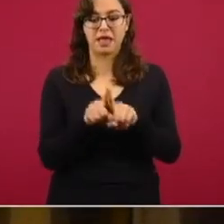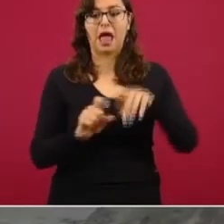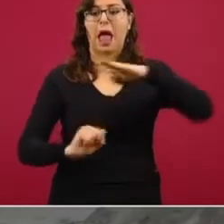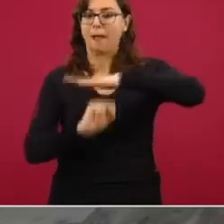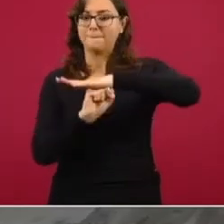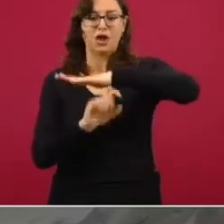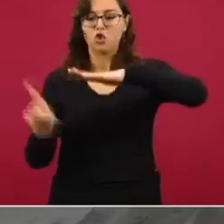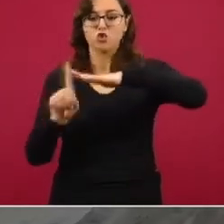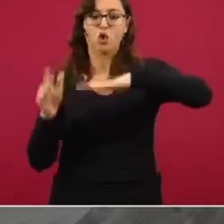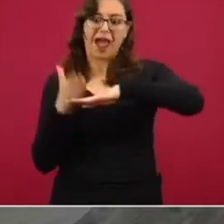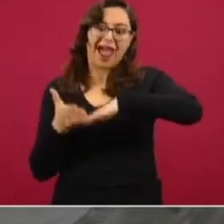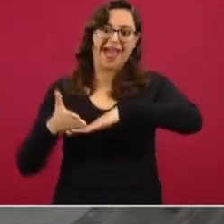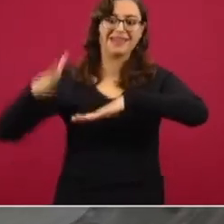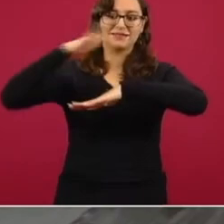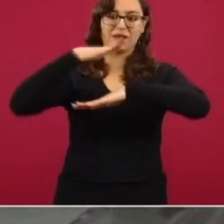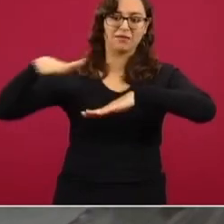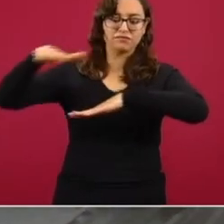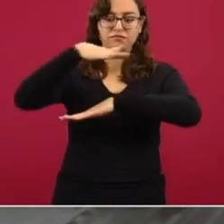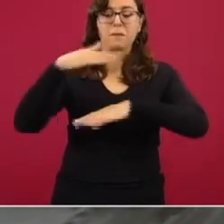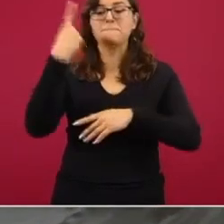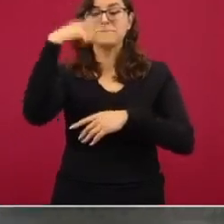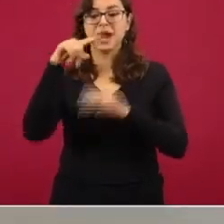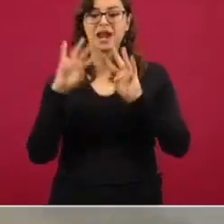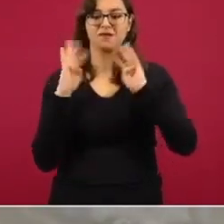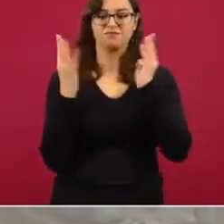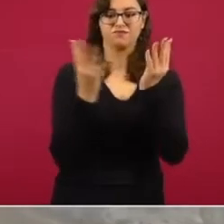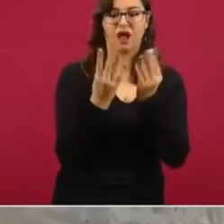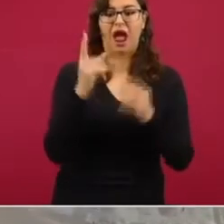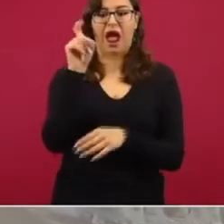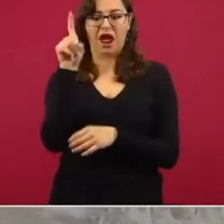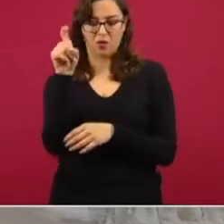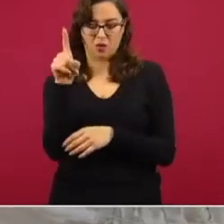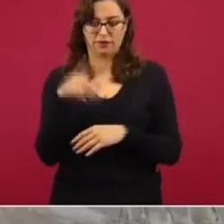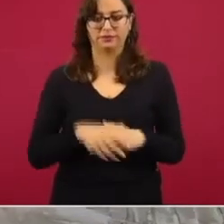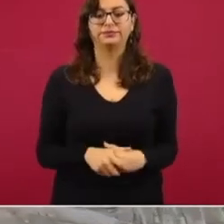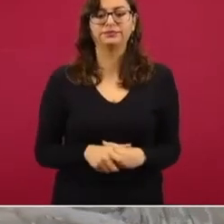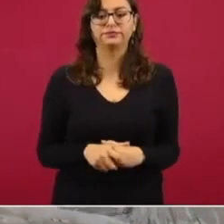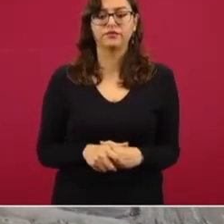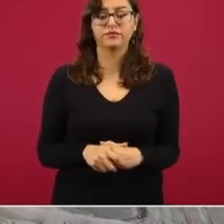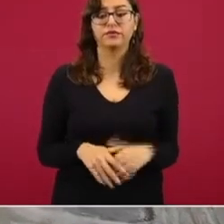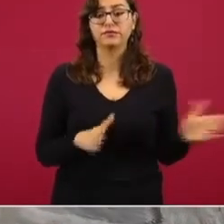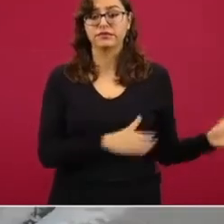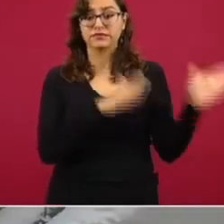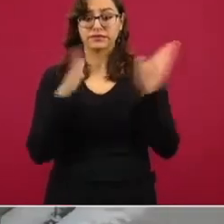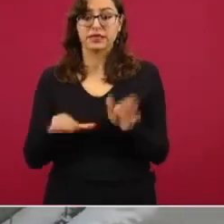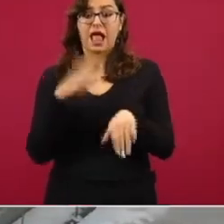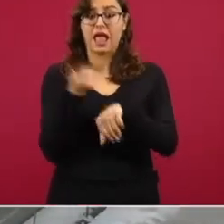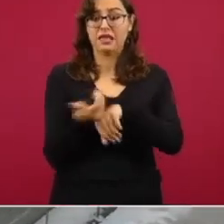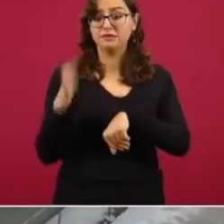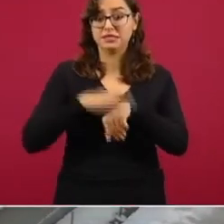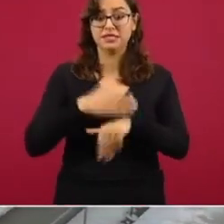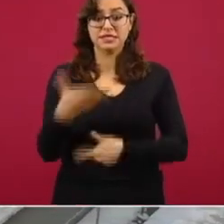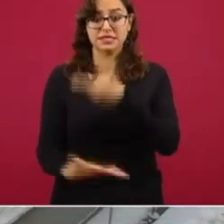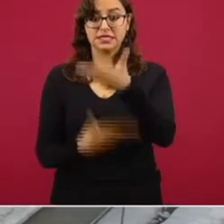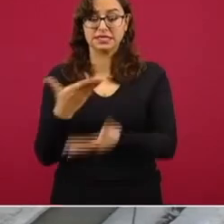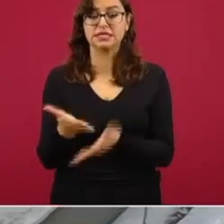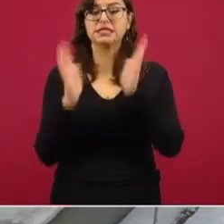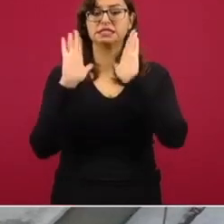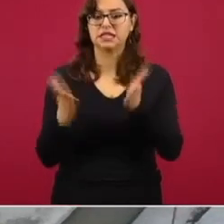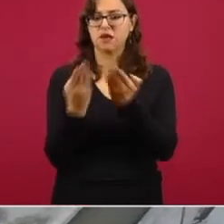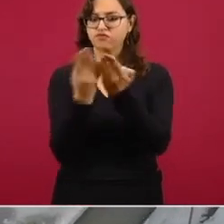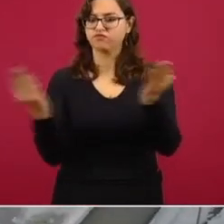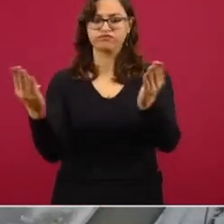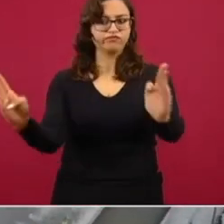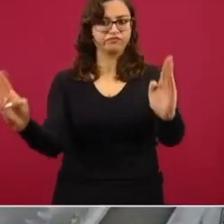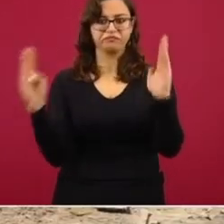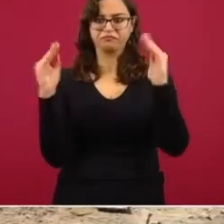verticales de tratamientos de aguas amargas y aminas. En lo que respecta al área administrativa y de servicios, se termina la colocación del multipan en el muro